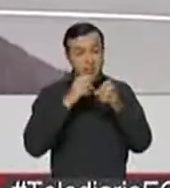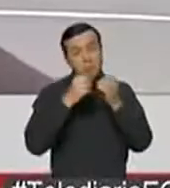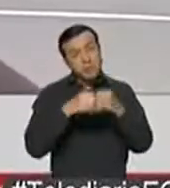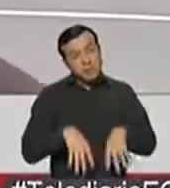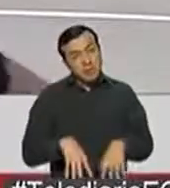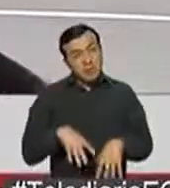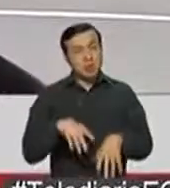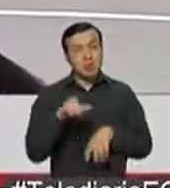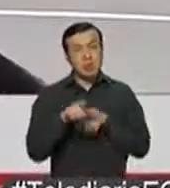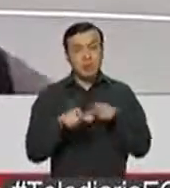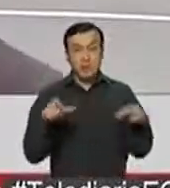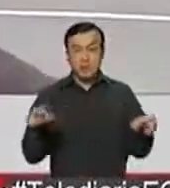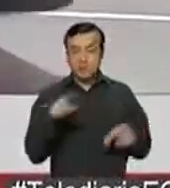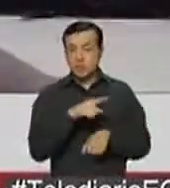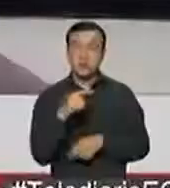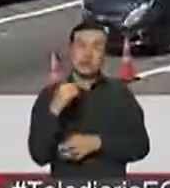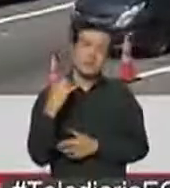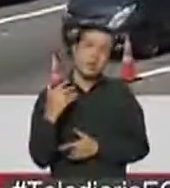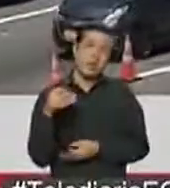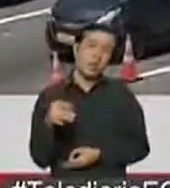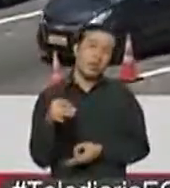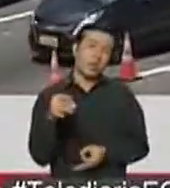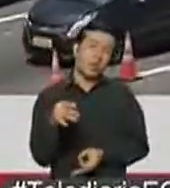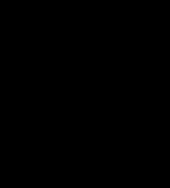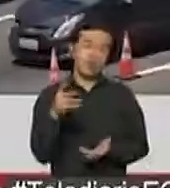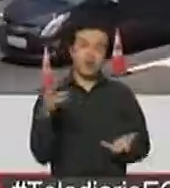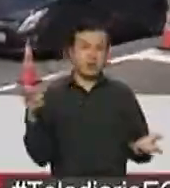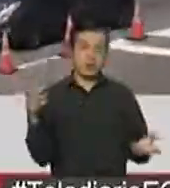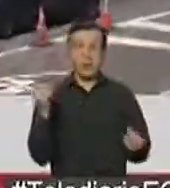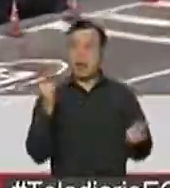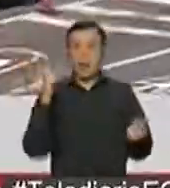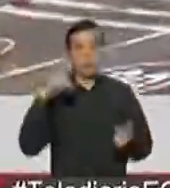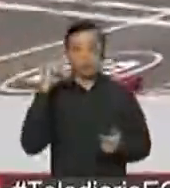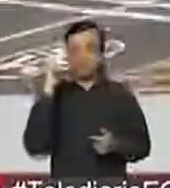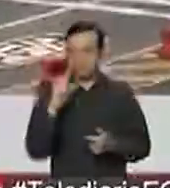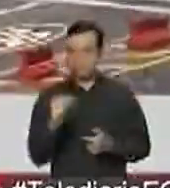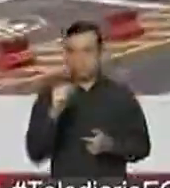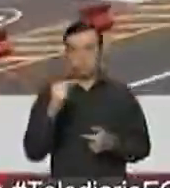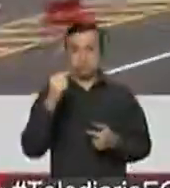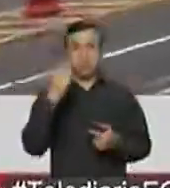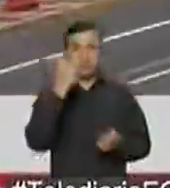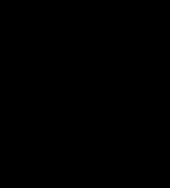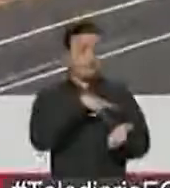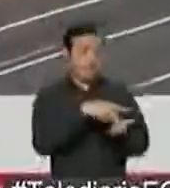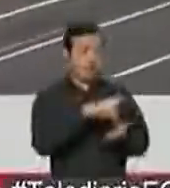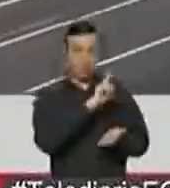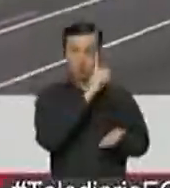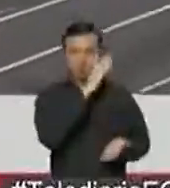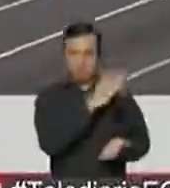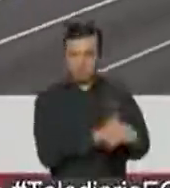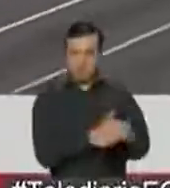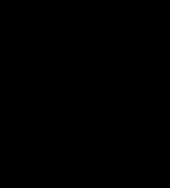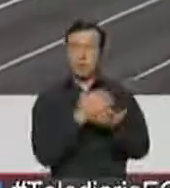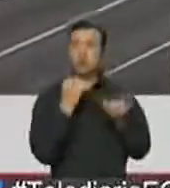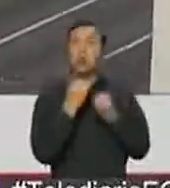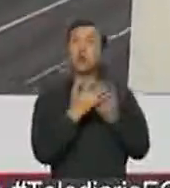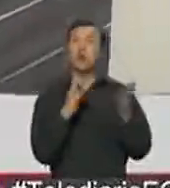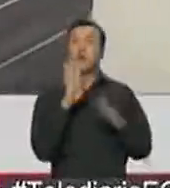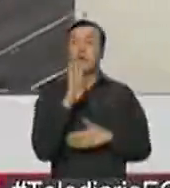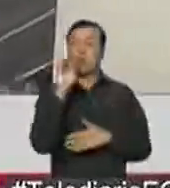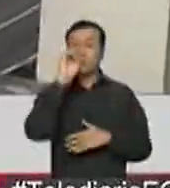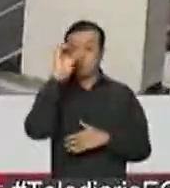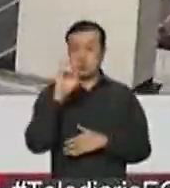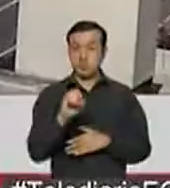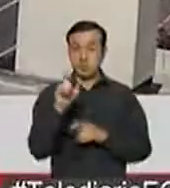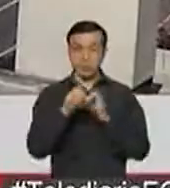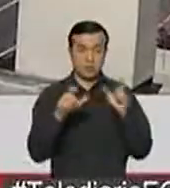que se gastan en ese momento. La idea es que en el corto plazo se pueda eliminar el pago manual, pues al momento el 40% de los